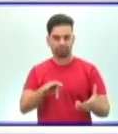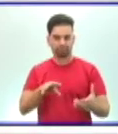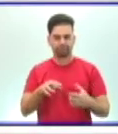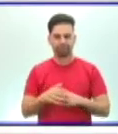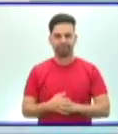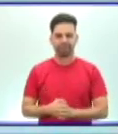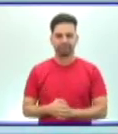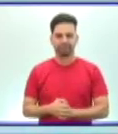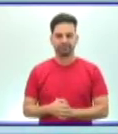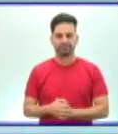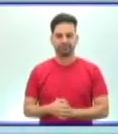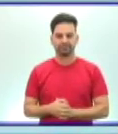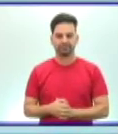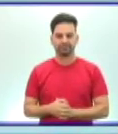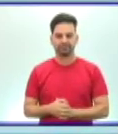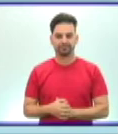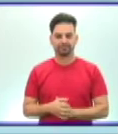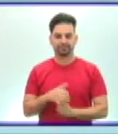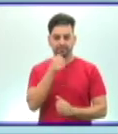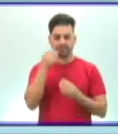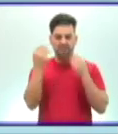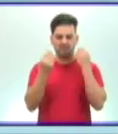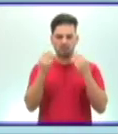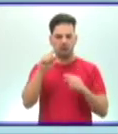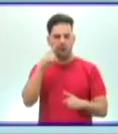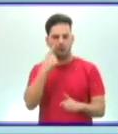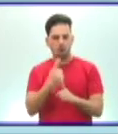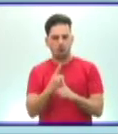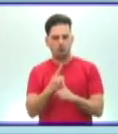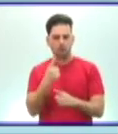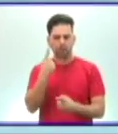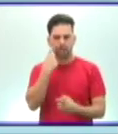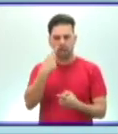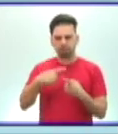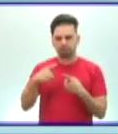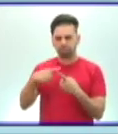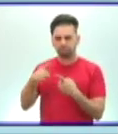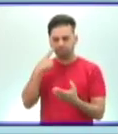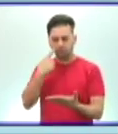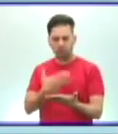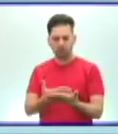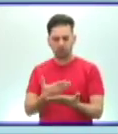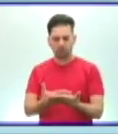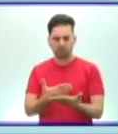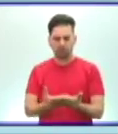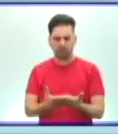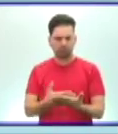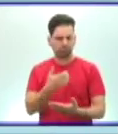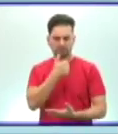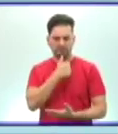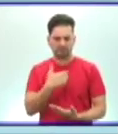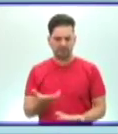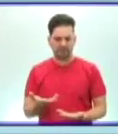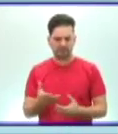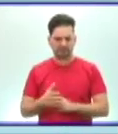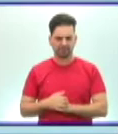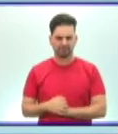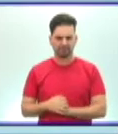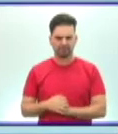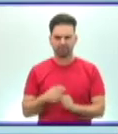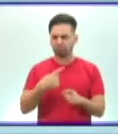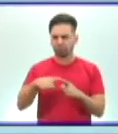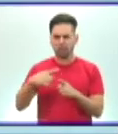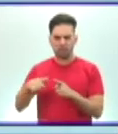es: ¿cómo encontrar objetos interesantes para observar? Para los microscopios estereoscópicos tipo lupa es muy simple. Cualquier cosa